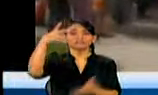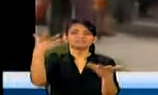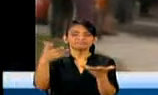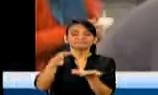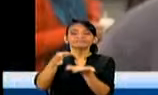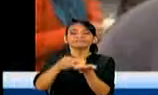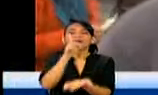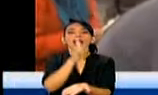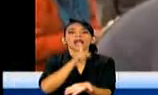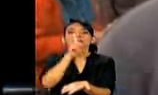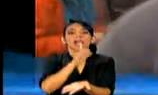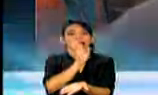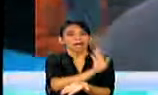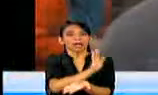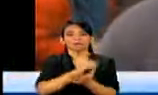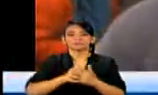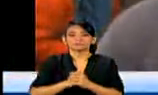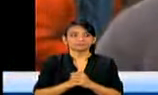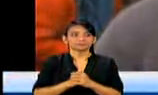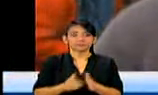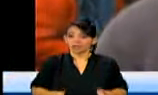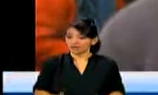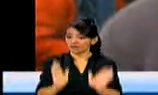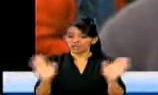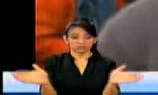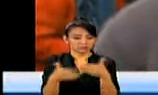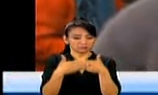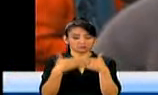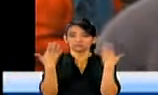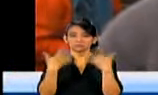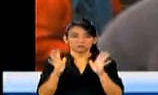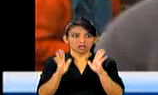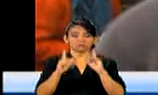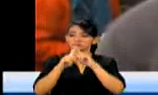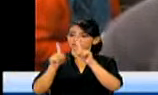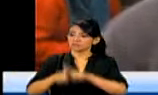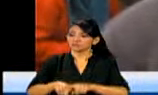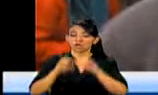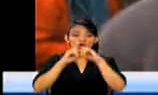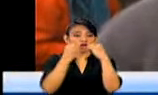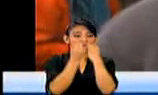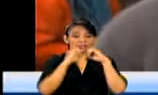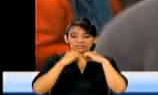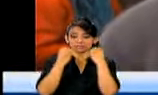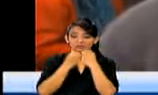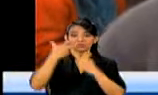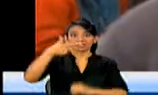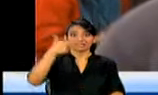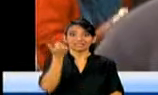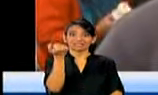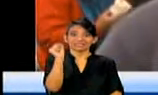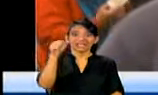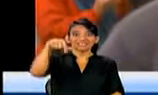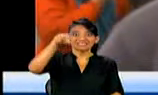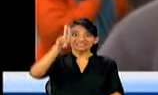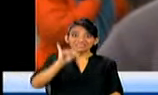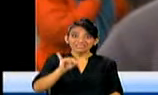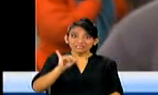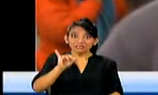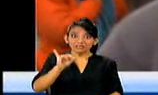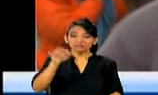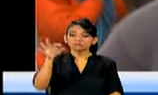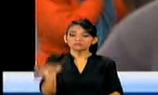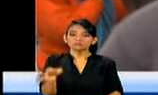Cantón Salcedo. Nosotros vamos a mantener cerrada. Igualmente, hemos conversado con el resto de las organizaciones. Chasqui está retomado por lo que es